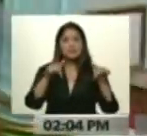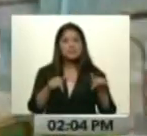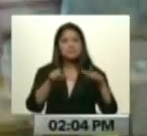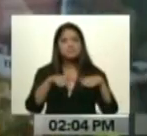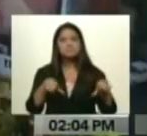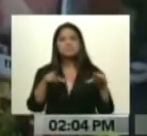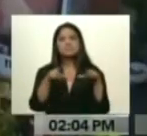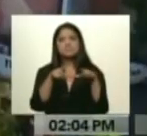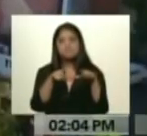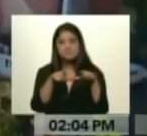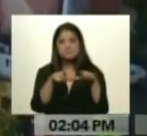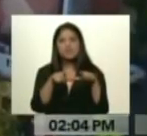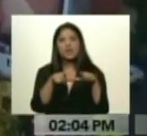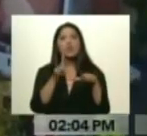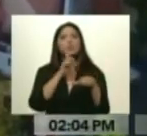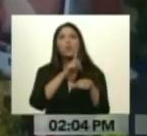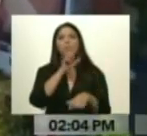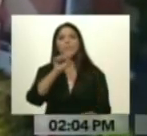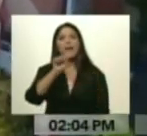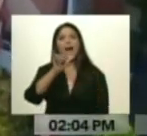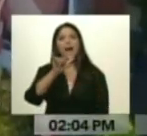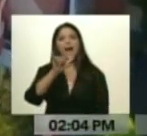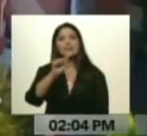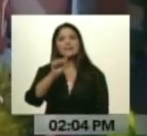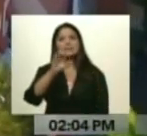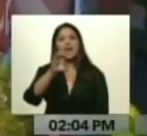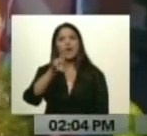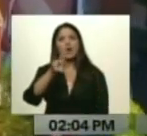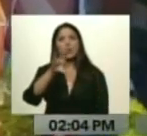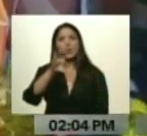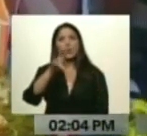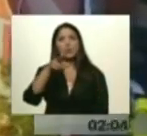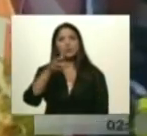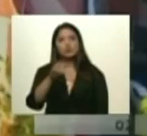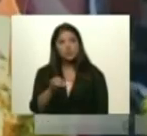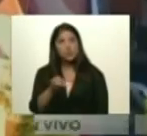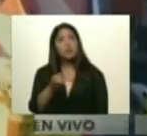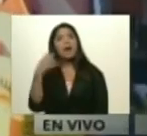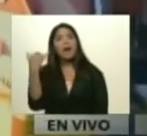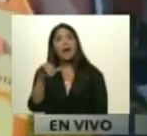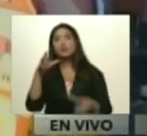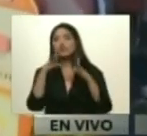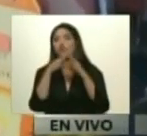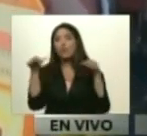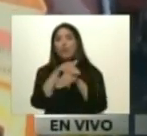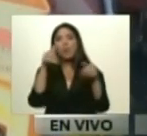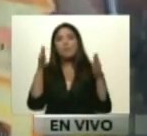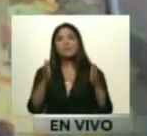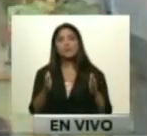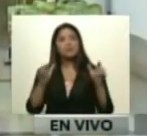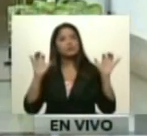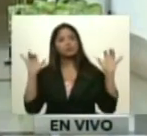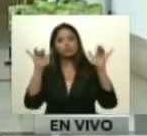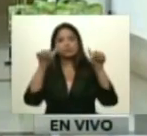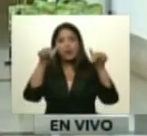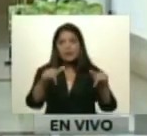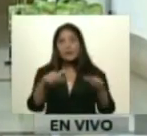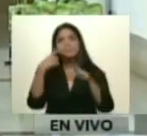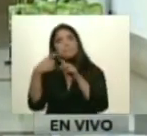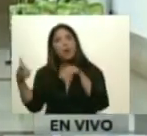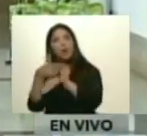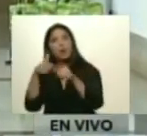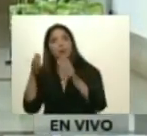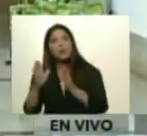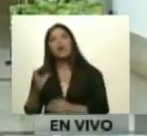el Salón Ayacucho, en donde será recibido por el tren ministerial, además de gobernadores,